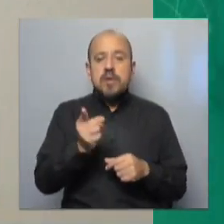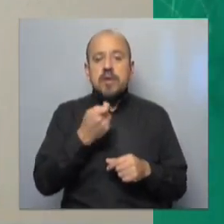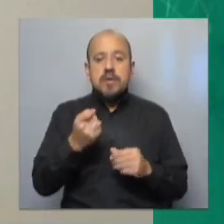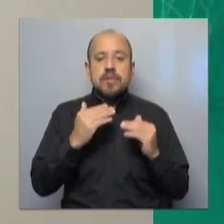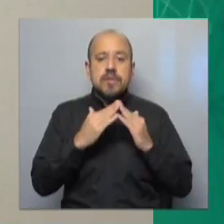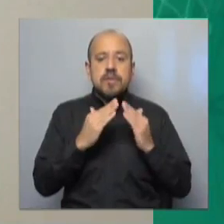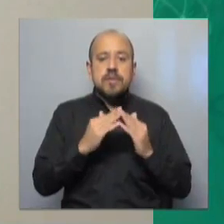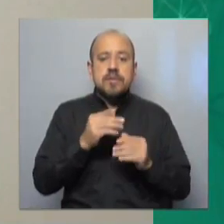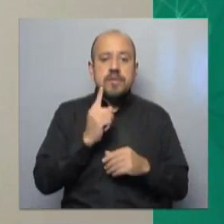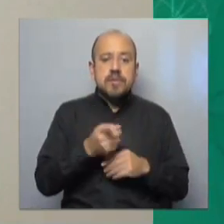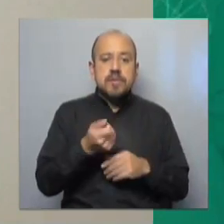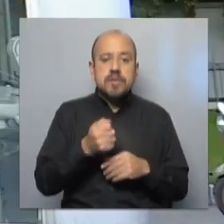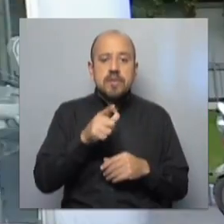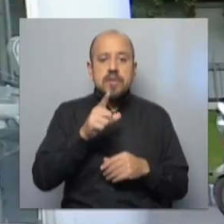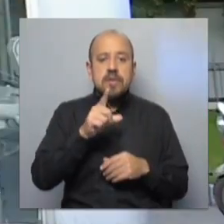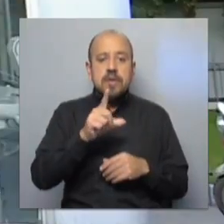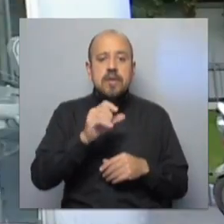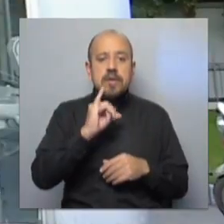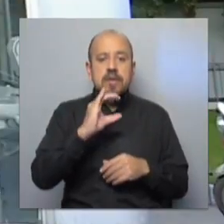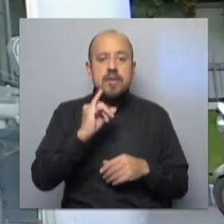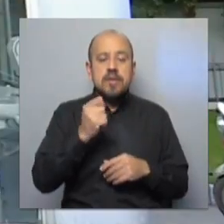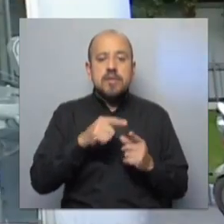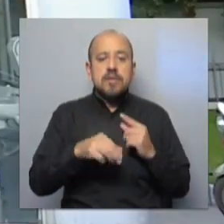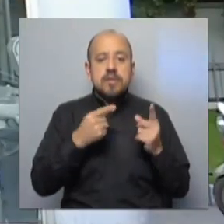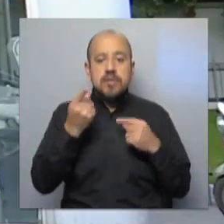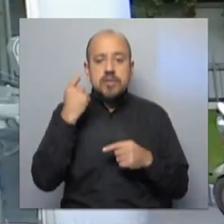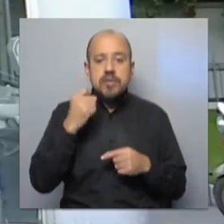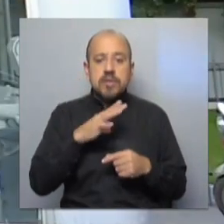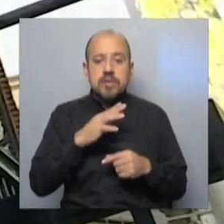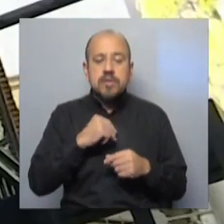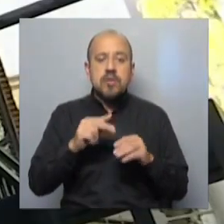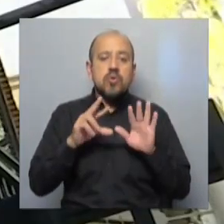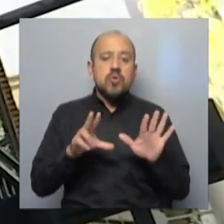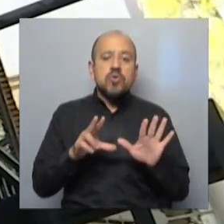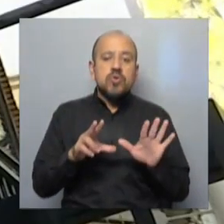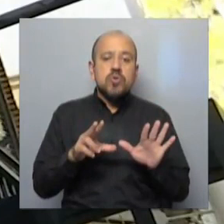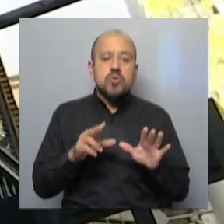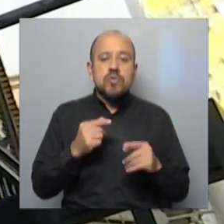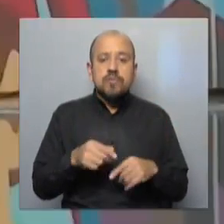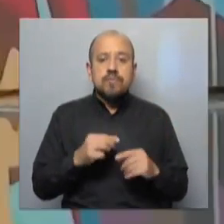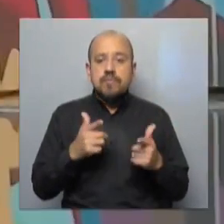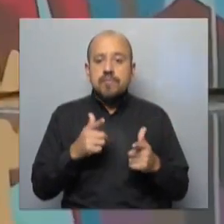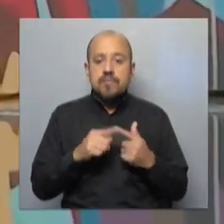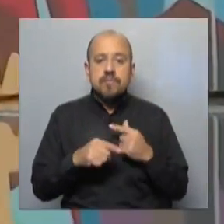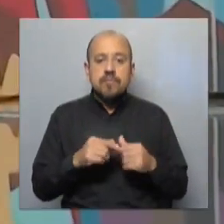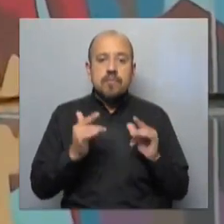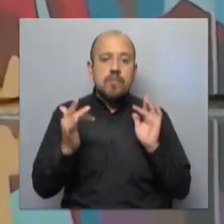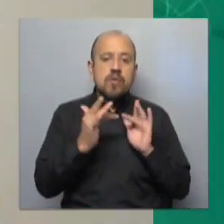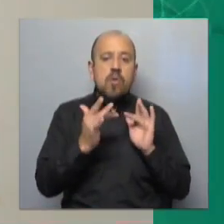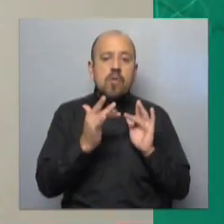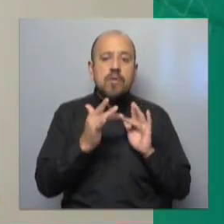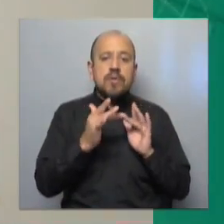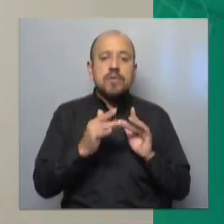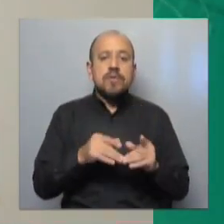valencia fueron re absorbidas y bueno y sabíamos hacer que habían ocho colegas que éste no habían sido contactados por